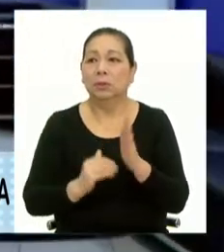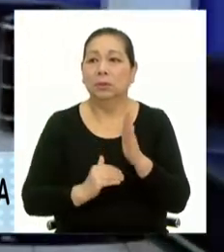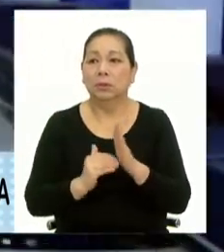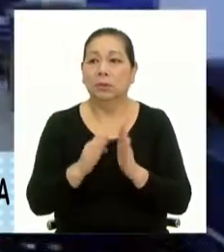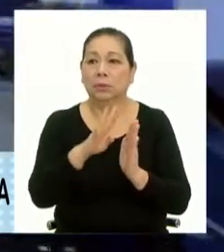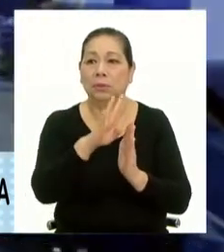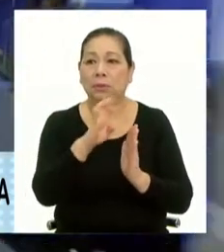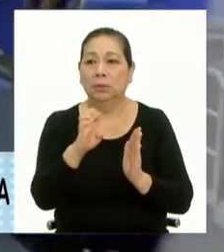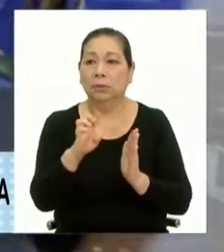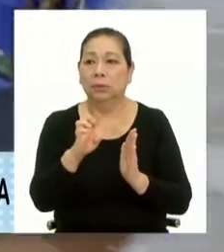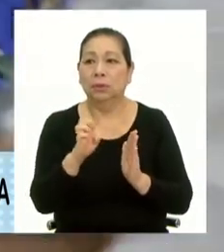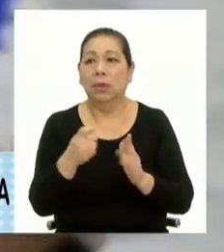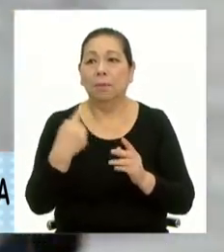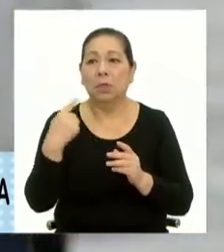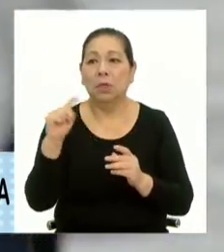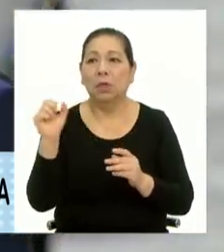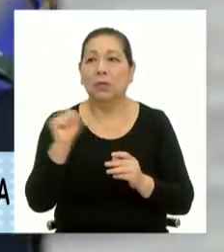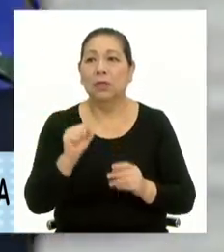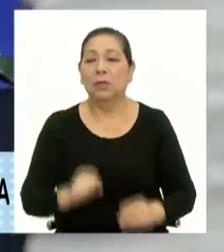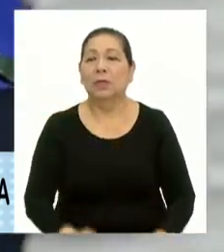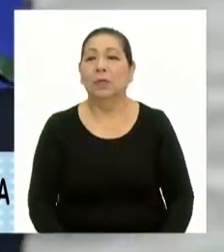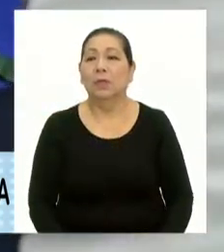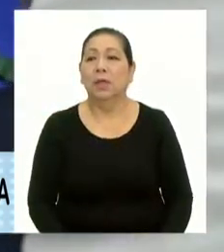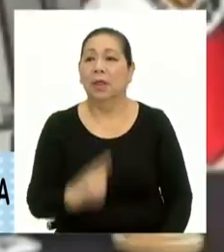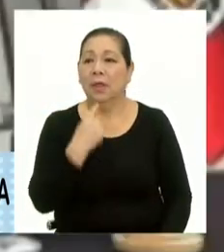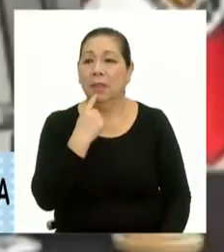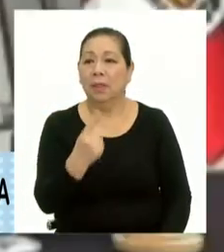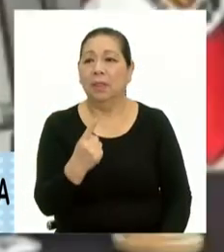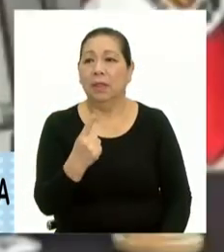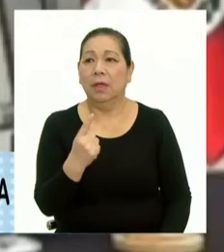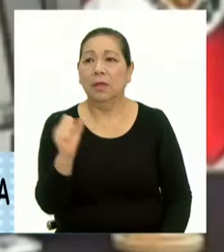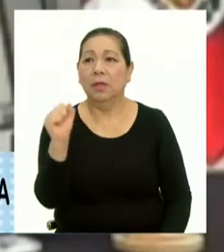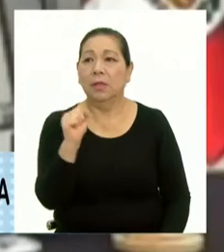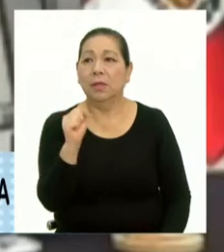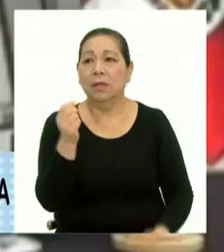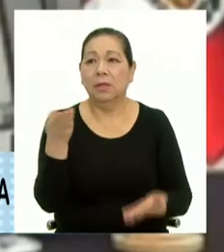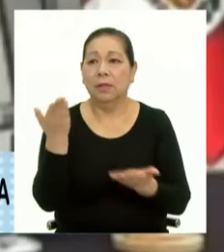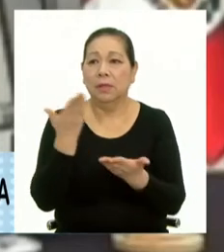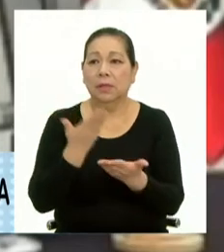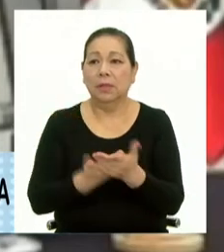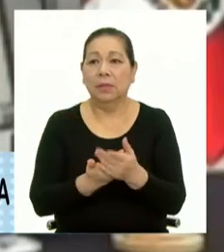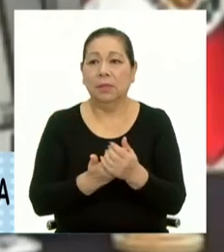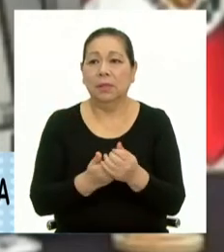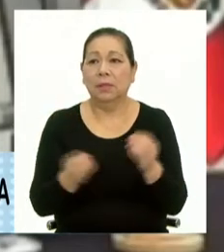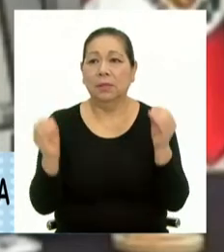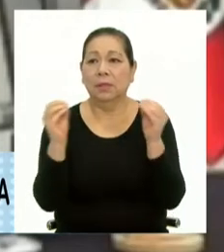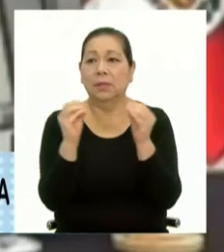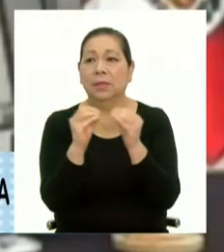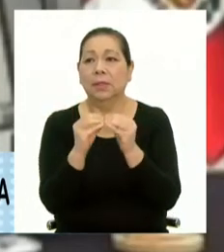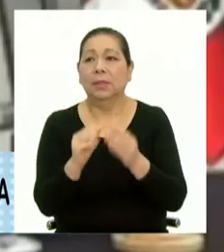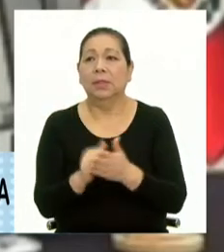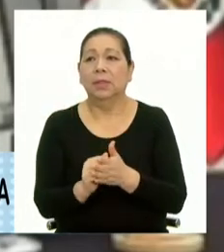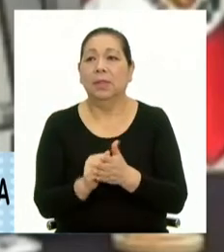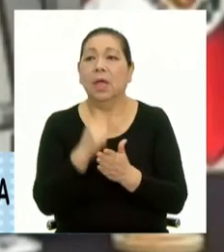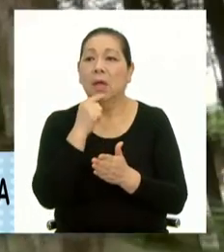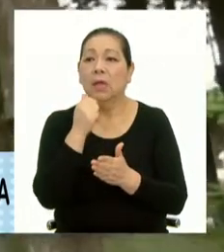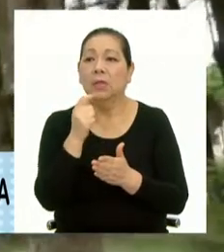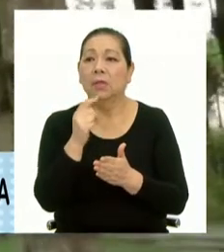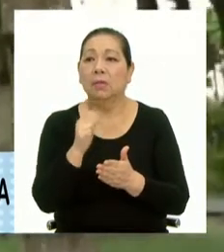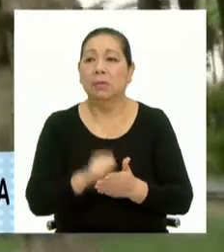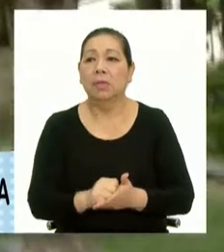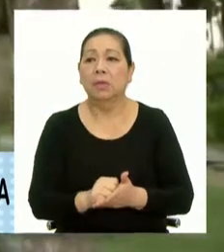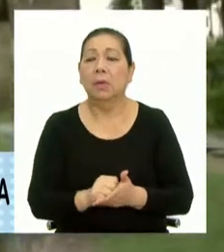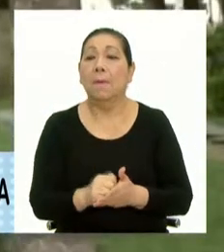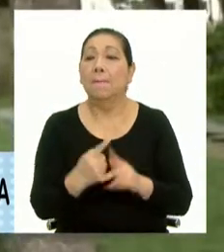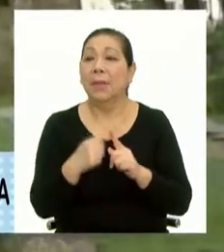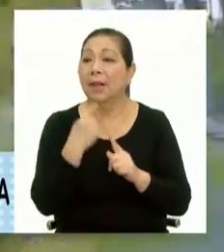los 400 millones de soles. Así lo informó el superintendente adjunto de cooperativas de la SBS, Oscar Basso.